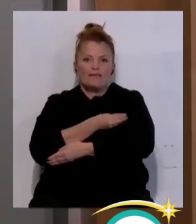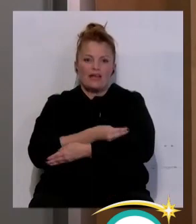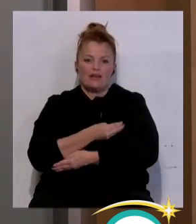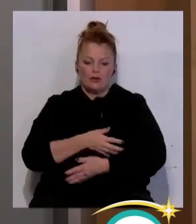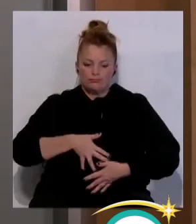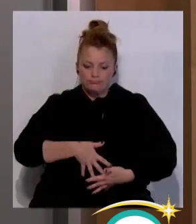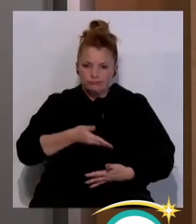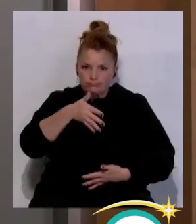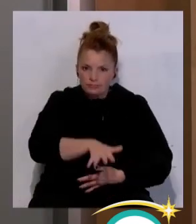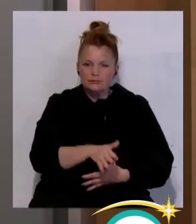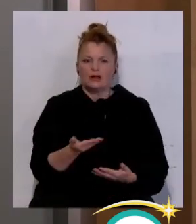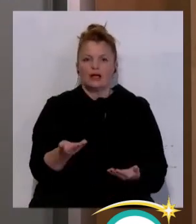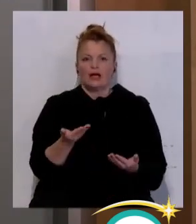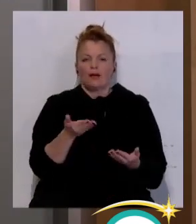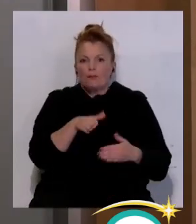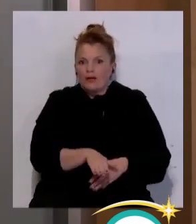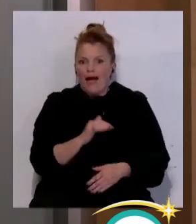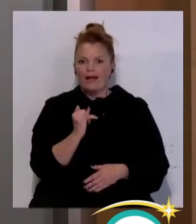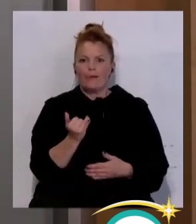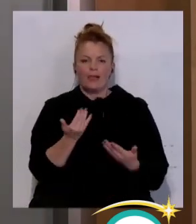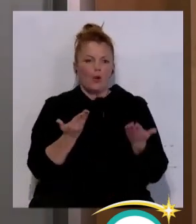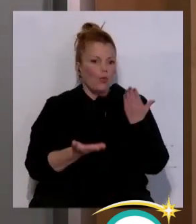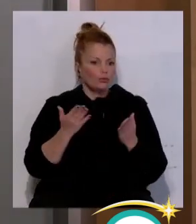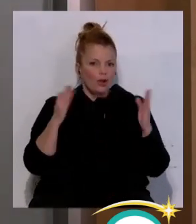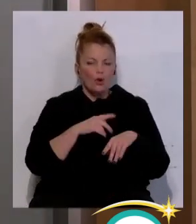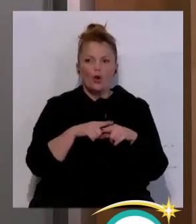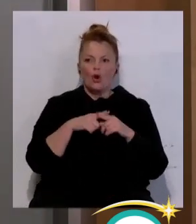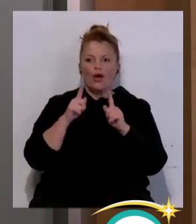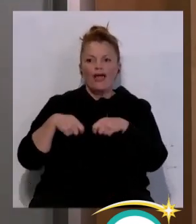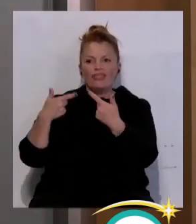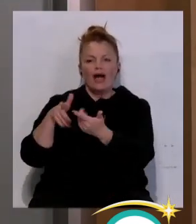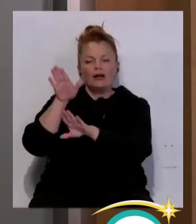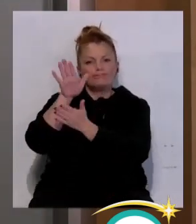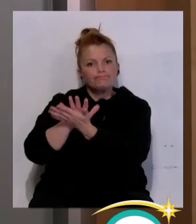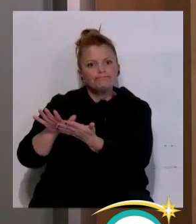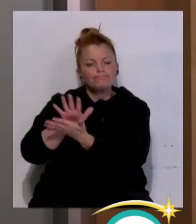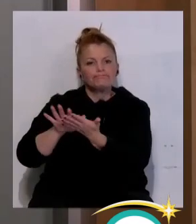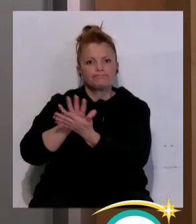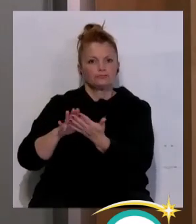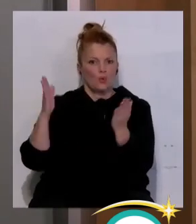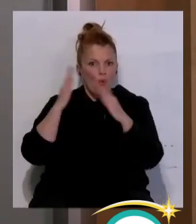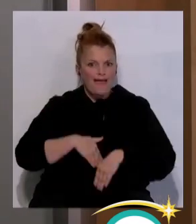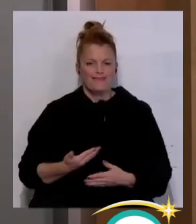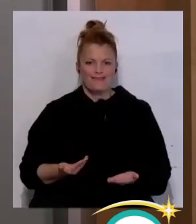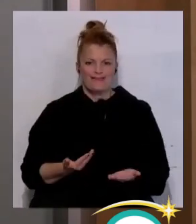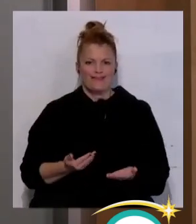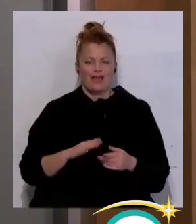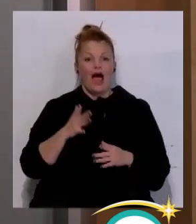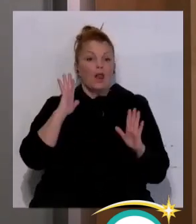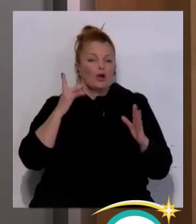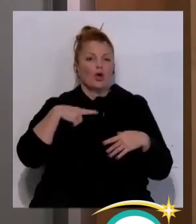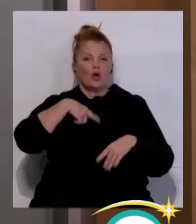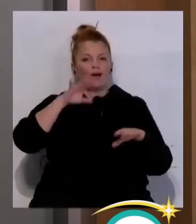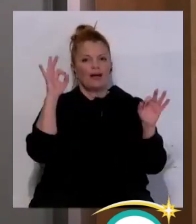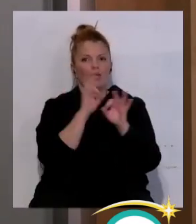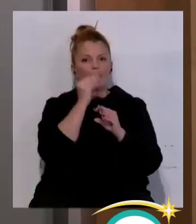vientre materno, es súper injusto, no hay consuelo para la persona que le ocurre ni para la familia, pero hay que, a lo mejor nos estamos equivocando